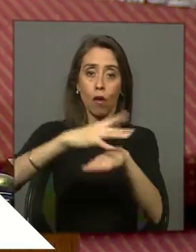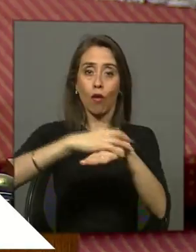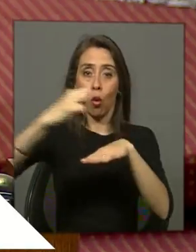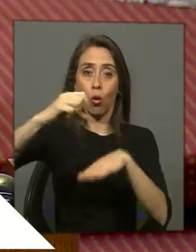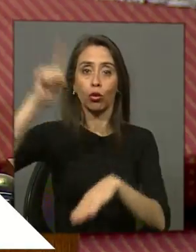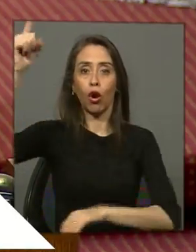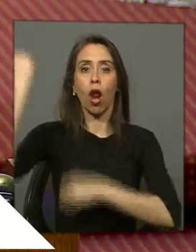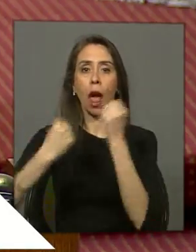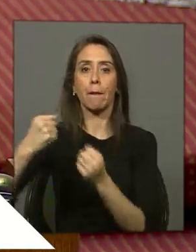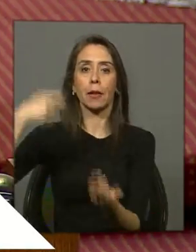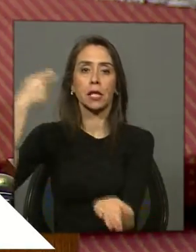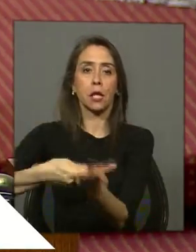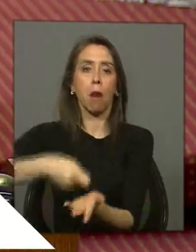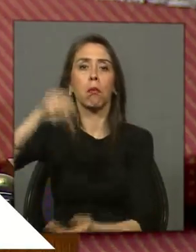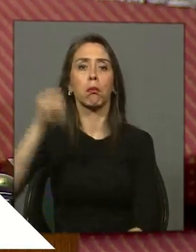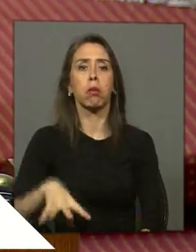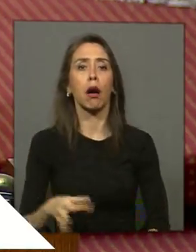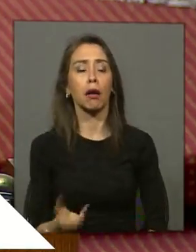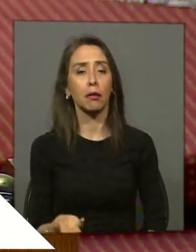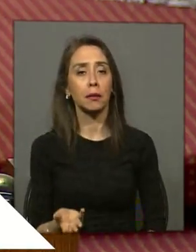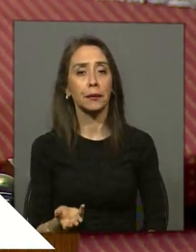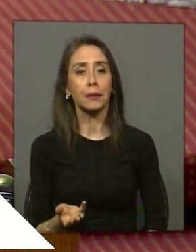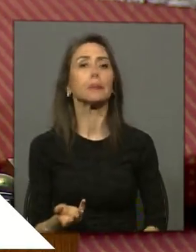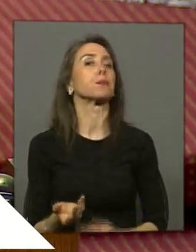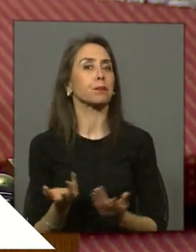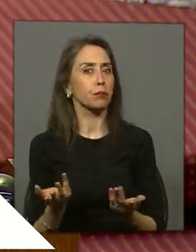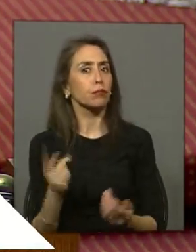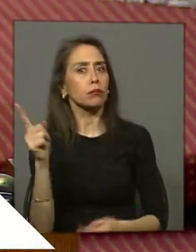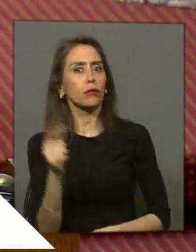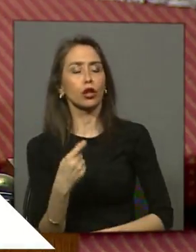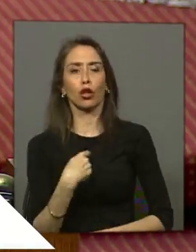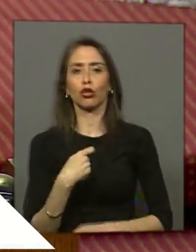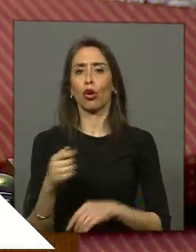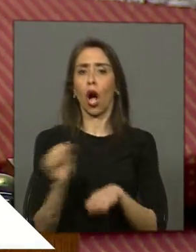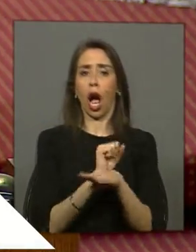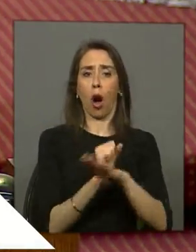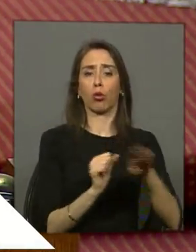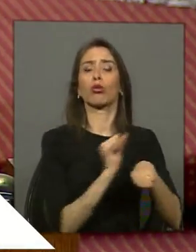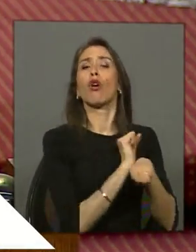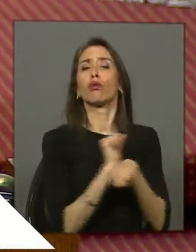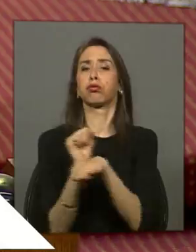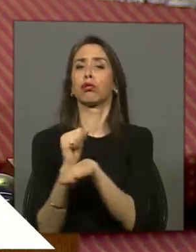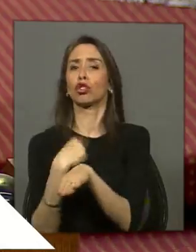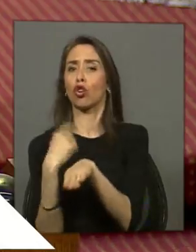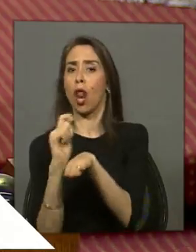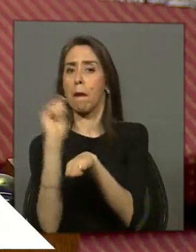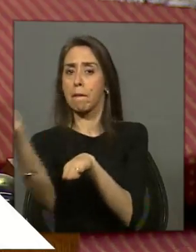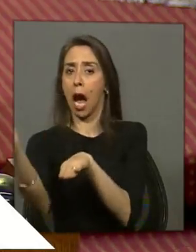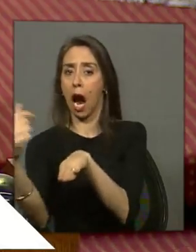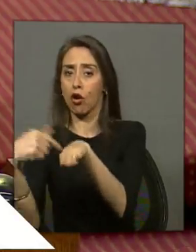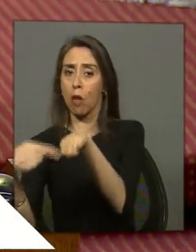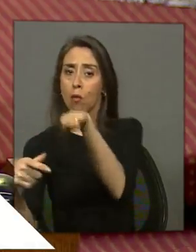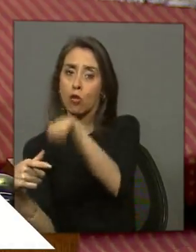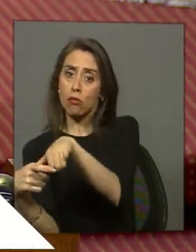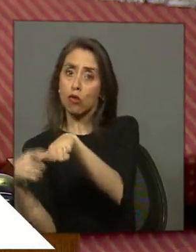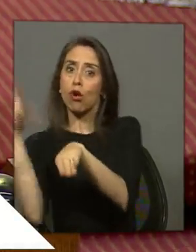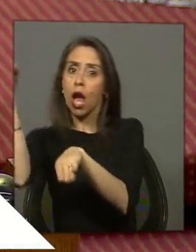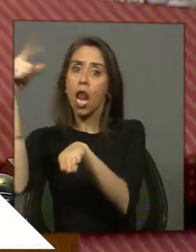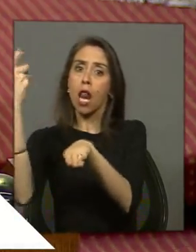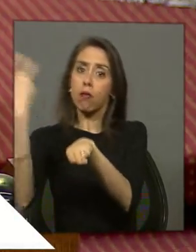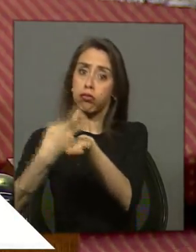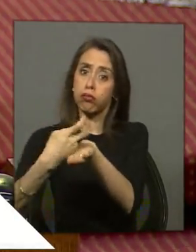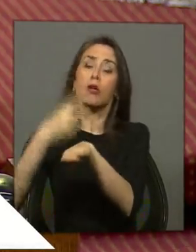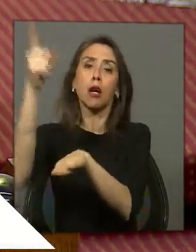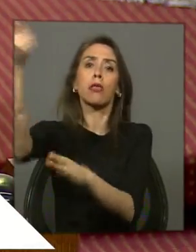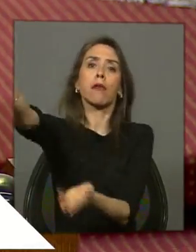lo cual me parece propicio si se está cobrando por ese servicio. Por lo tanto, señor Presidente, apoyo el texto aprobado